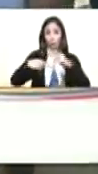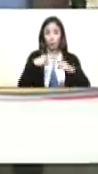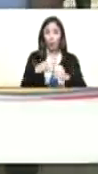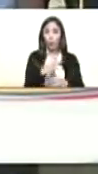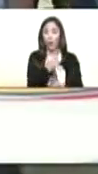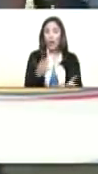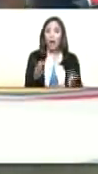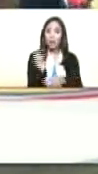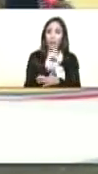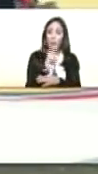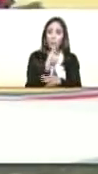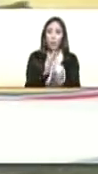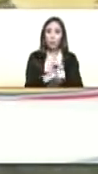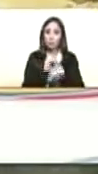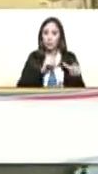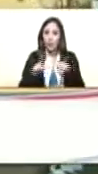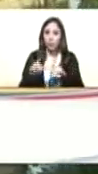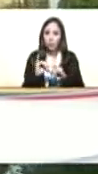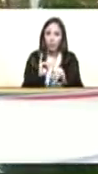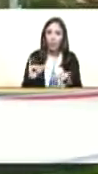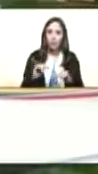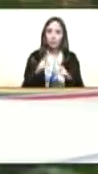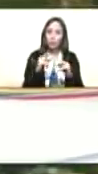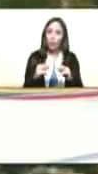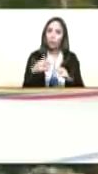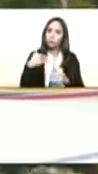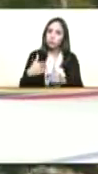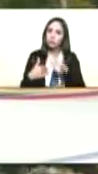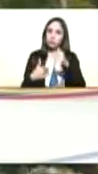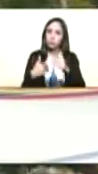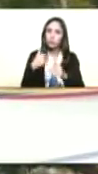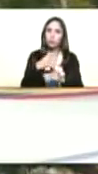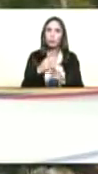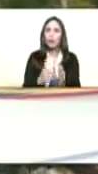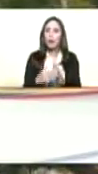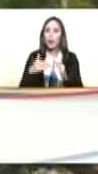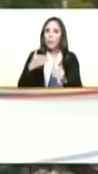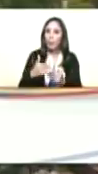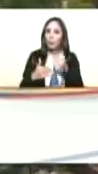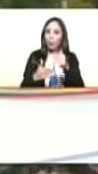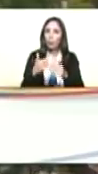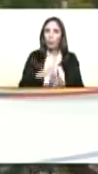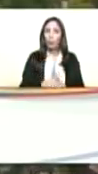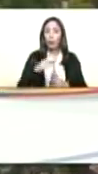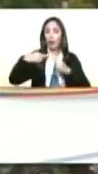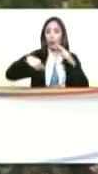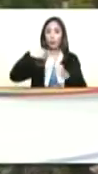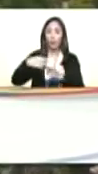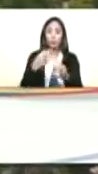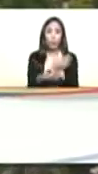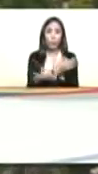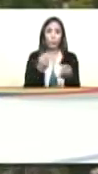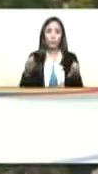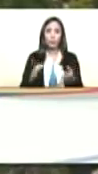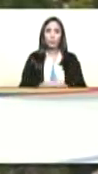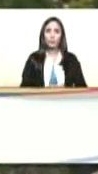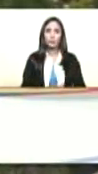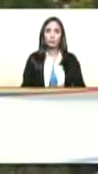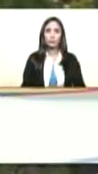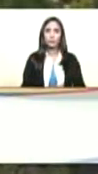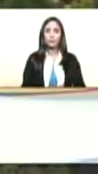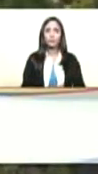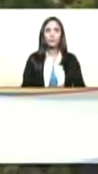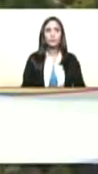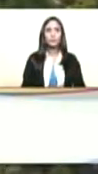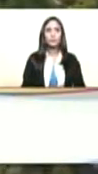Una revolución productiva se siembra, se siembra, se siembra. Y en estos 2 años hemos sembrado una gran revolución productiva. Música. Del campo y de la